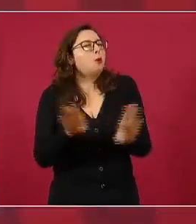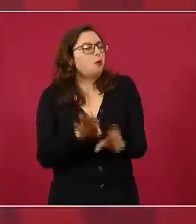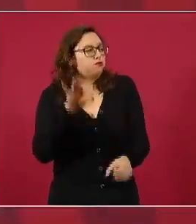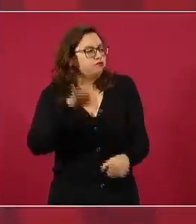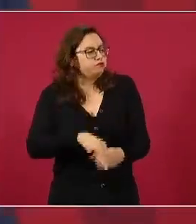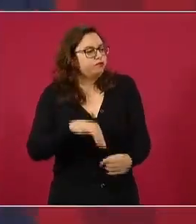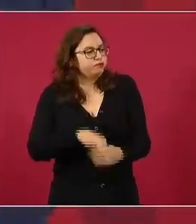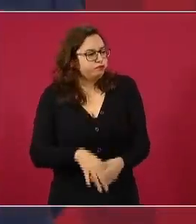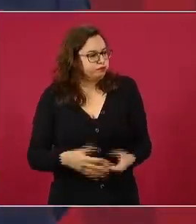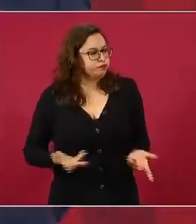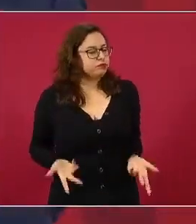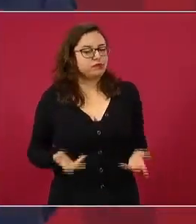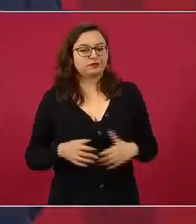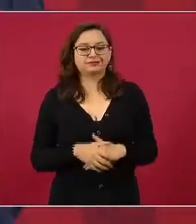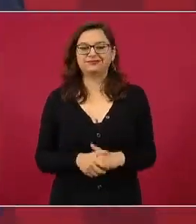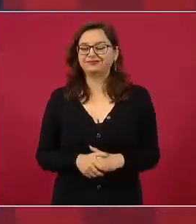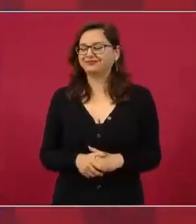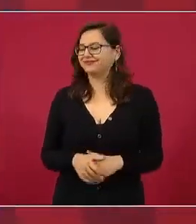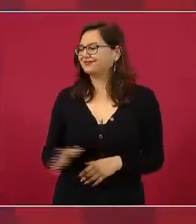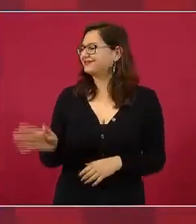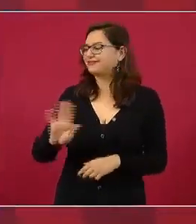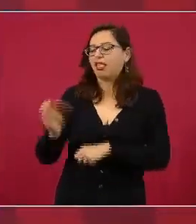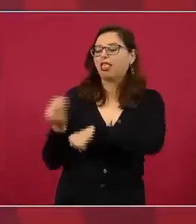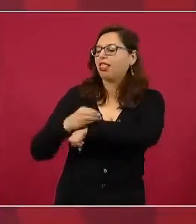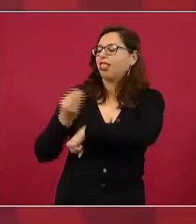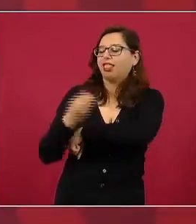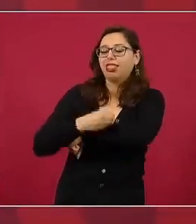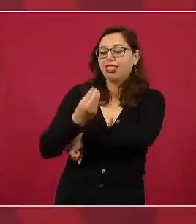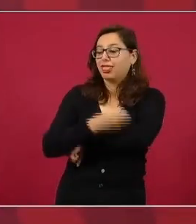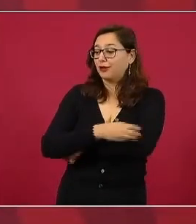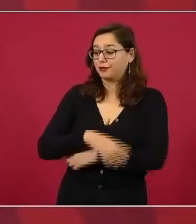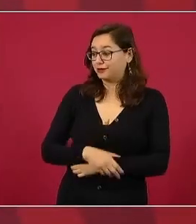quiere ser libre lo será.